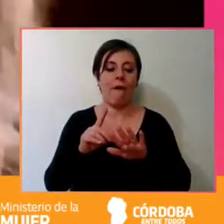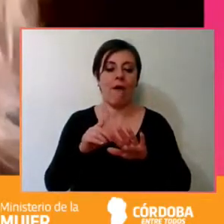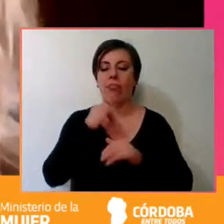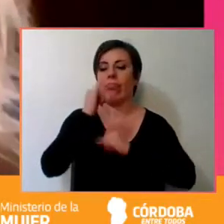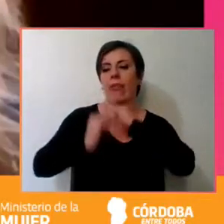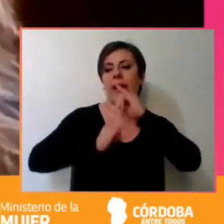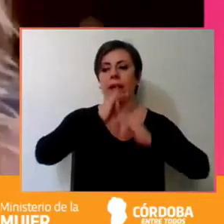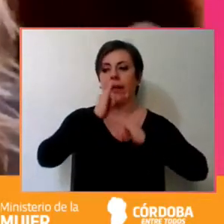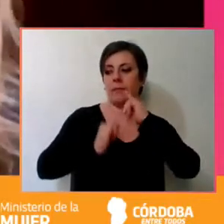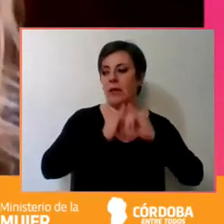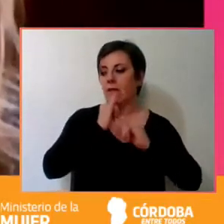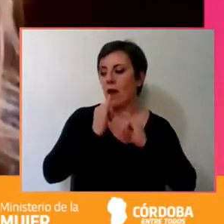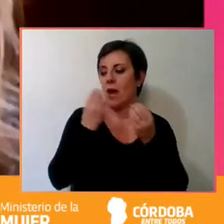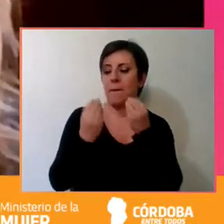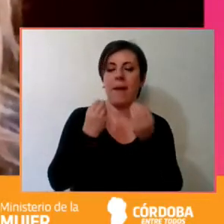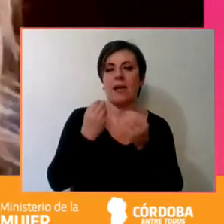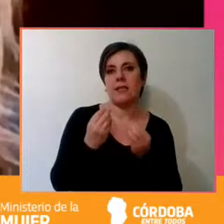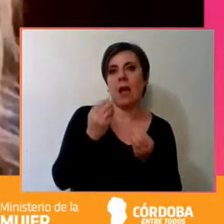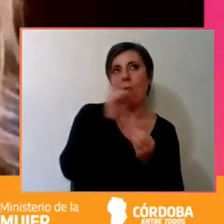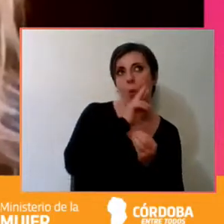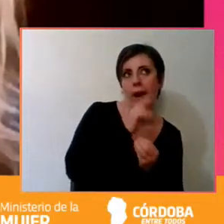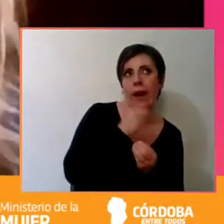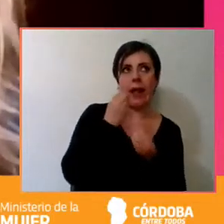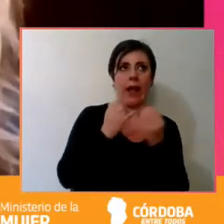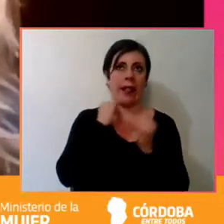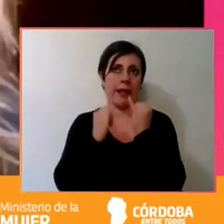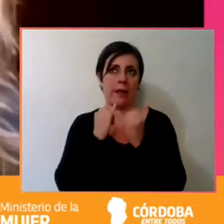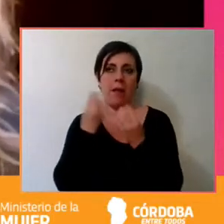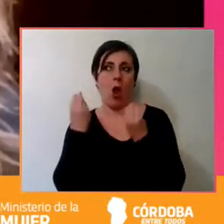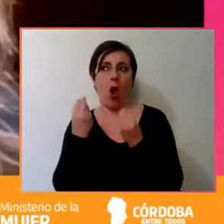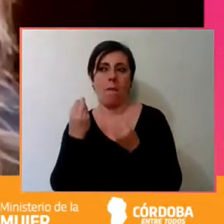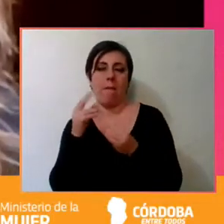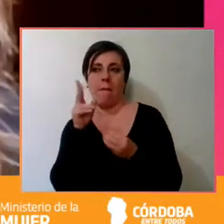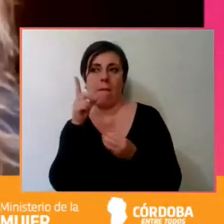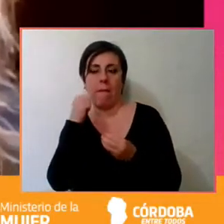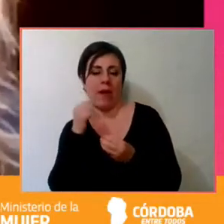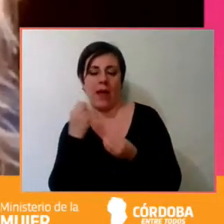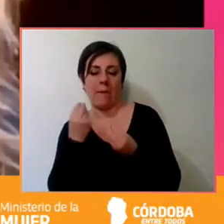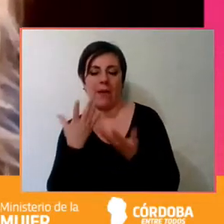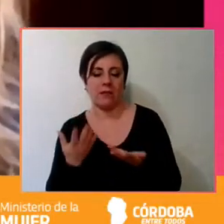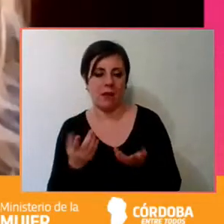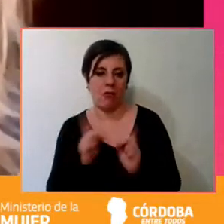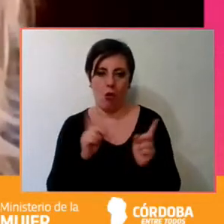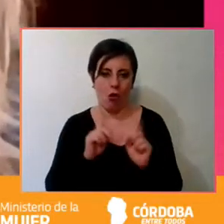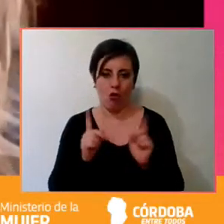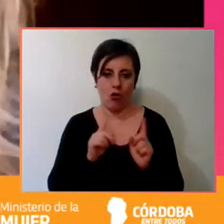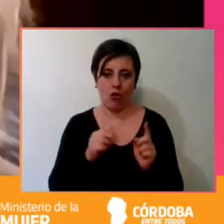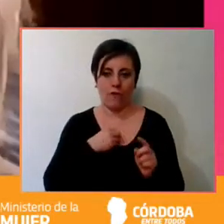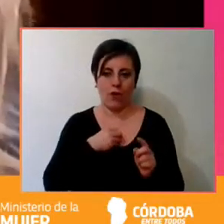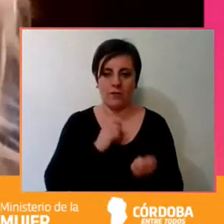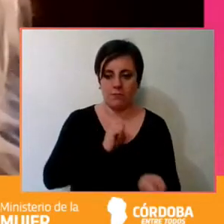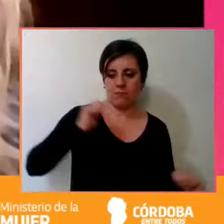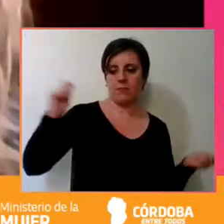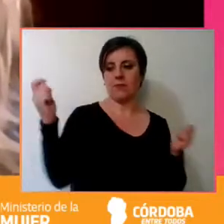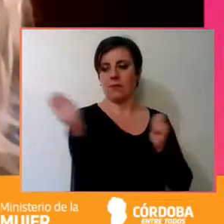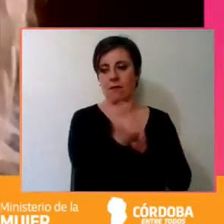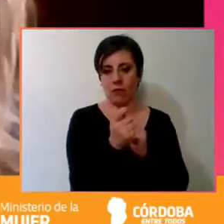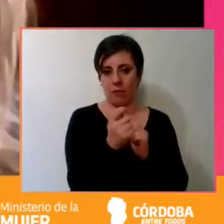describiendo qué le pasa a las mujeres y qué le pasa a los hombres. Estamos teniendo una vocación transformadora